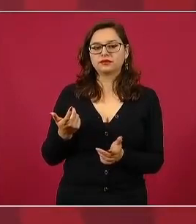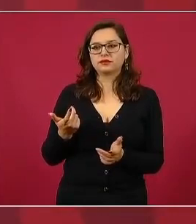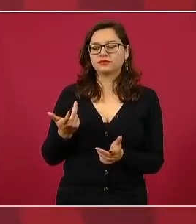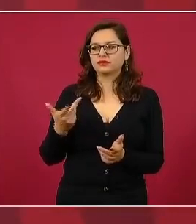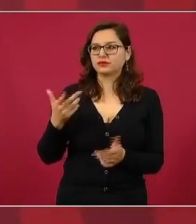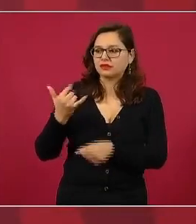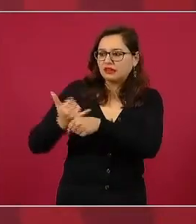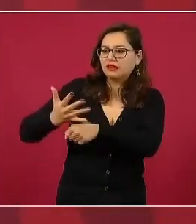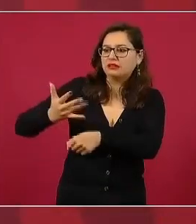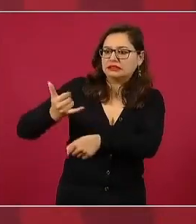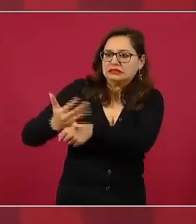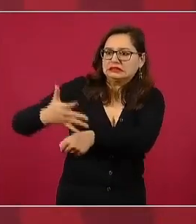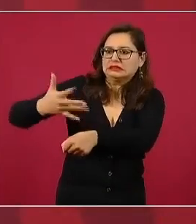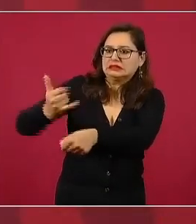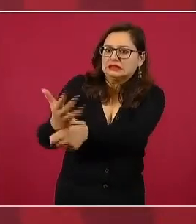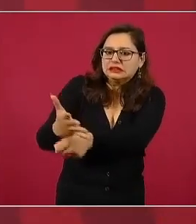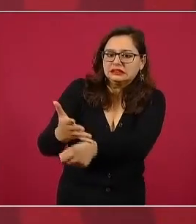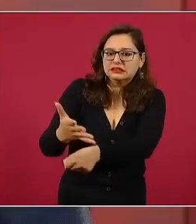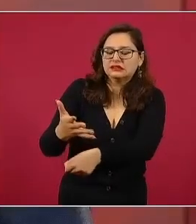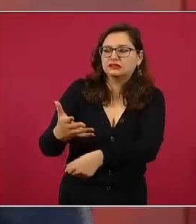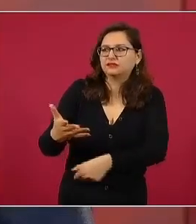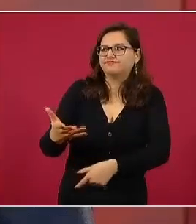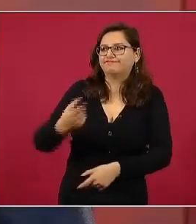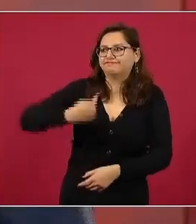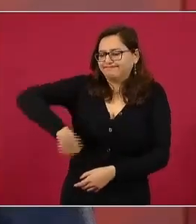pues todos estos desafíos.